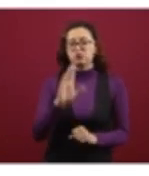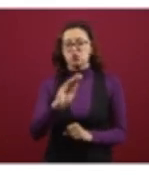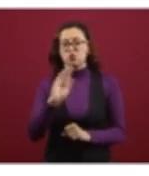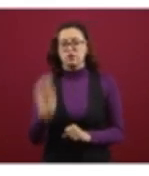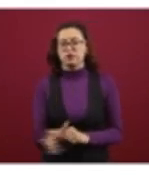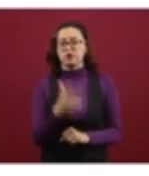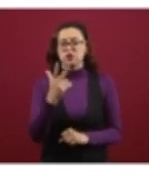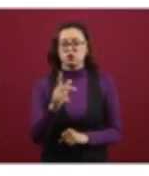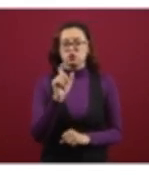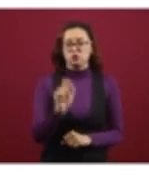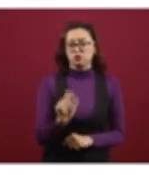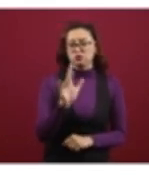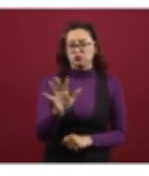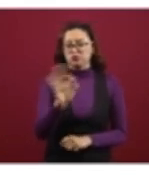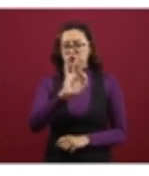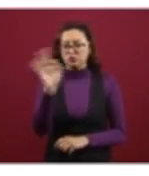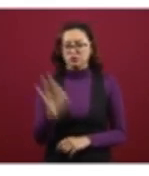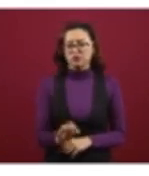98.5%, o sea,